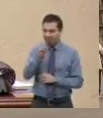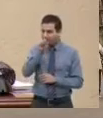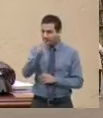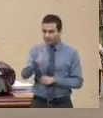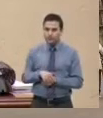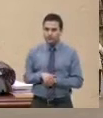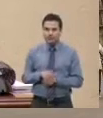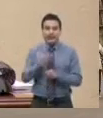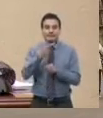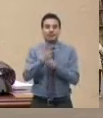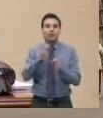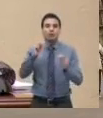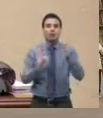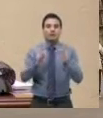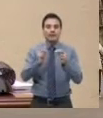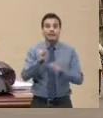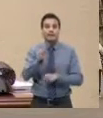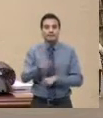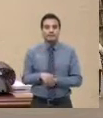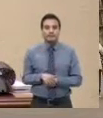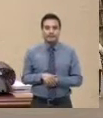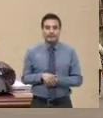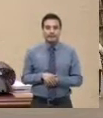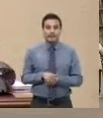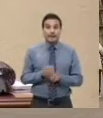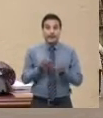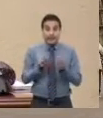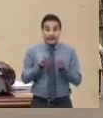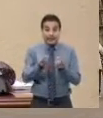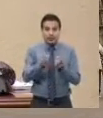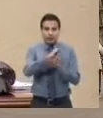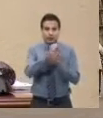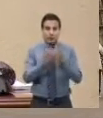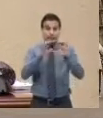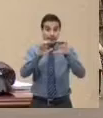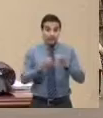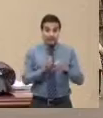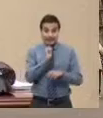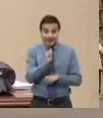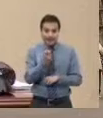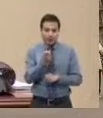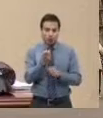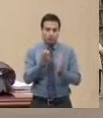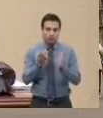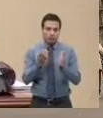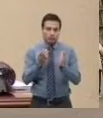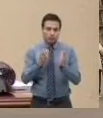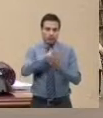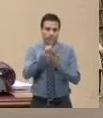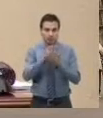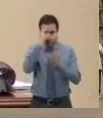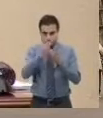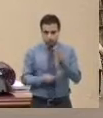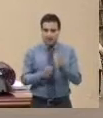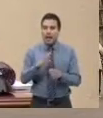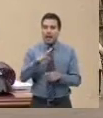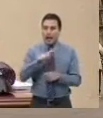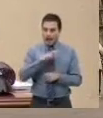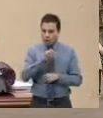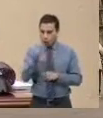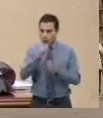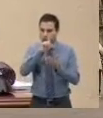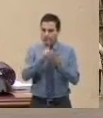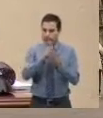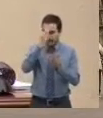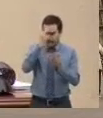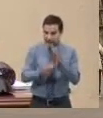nivel, omisión de reportar gasto es una de las infracciones. Pero viene otra infracción y creo que aquí es donde